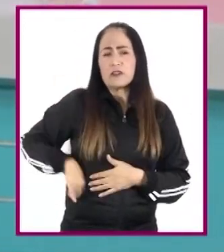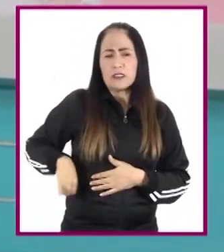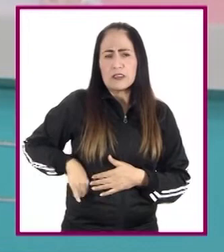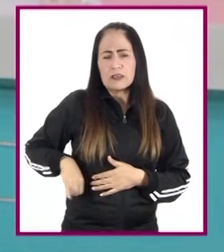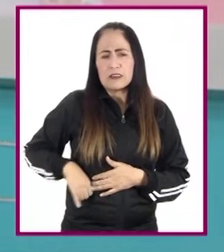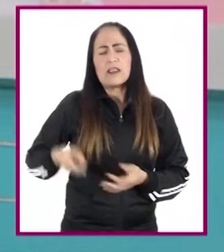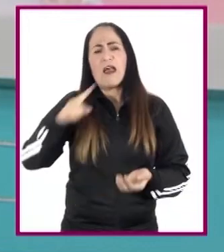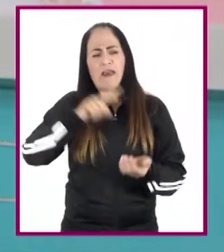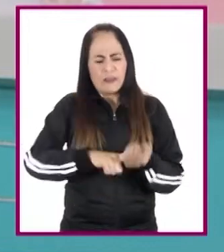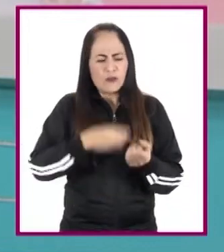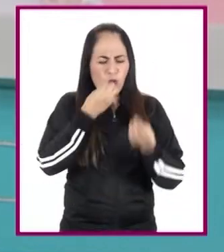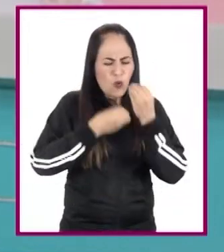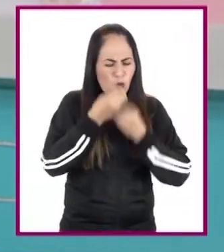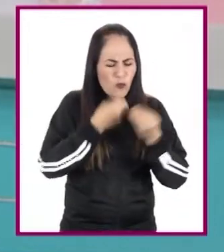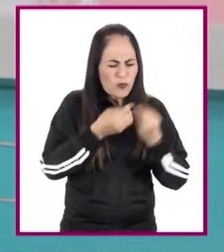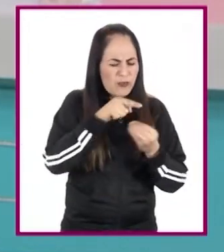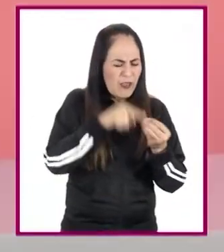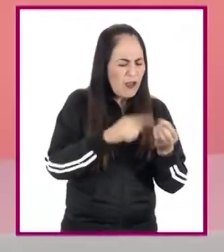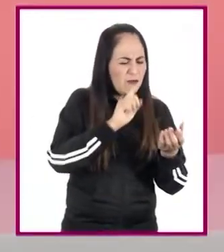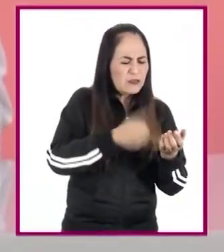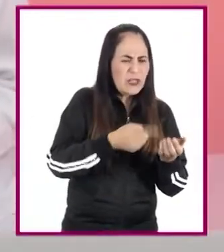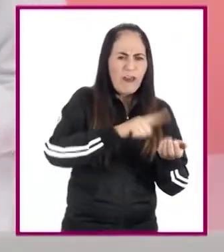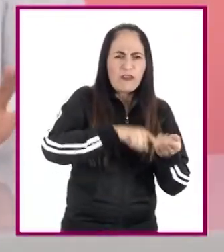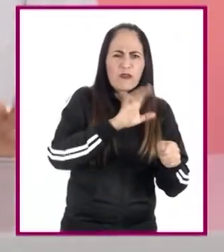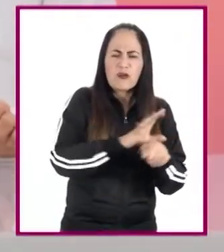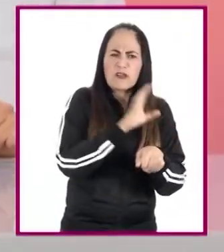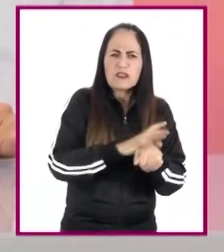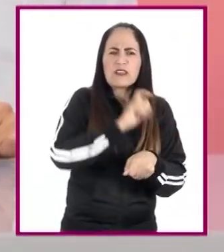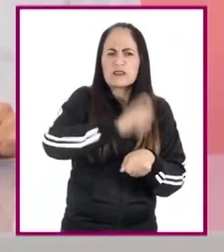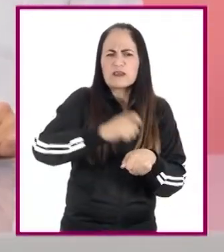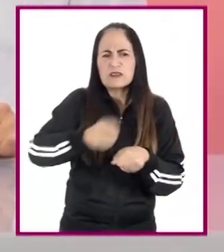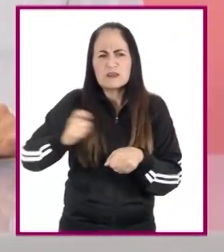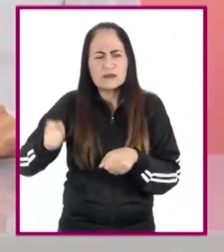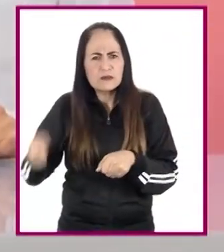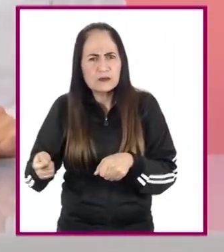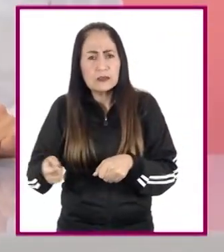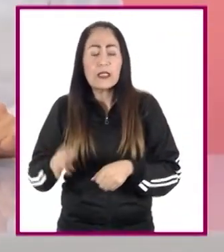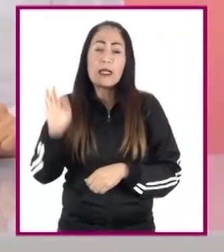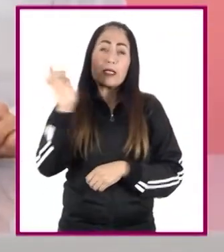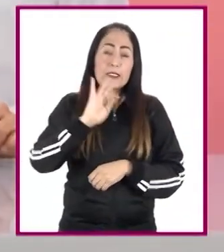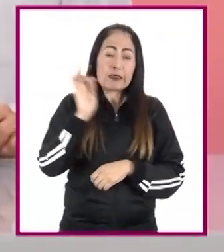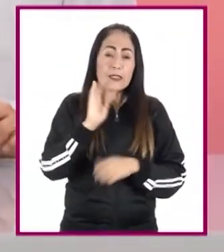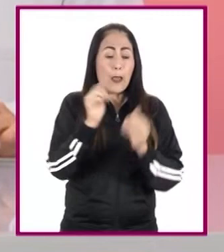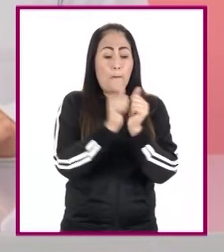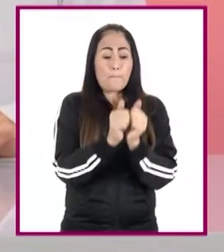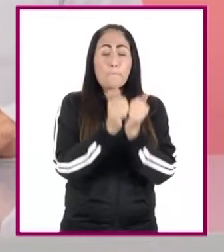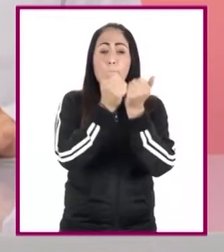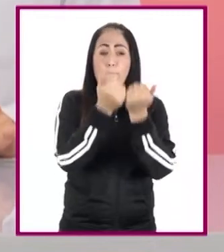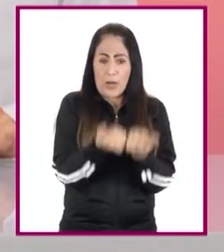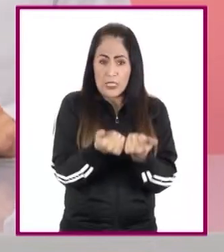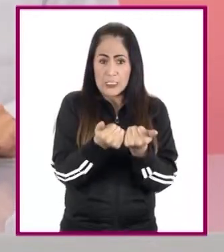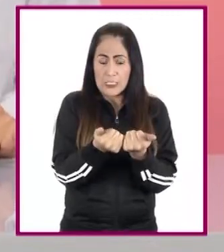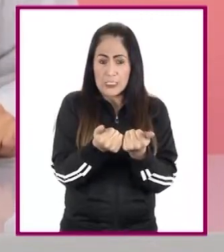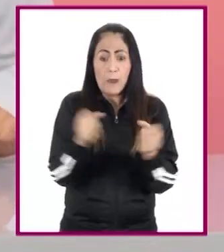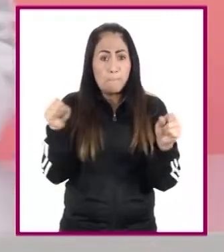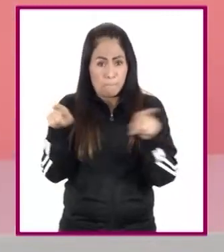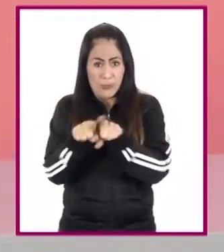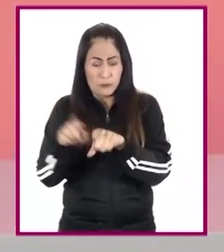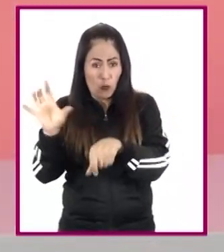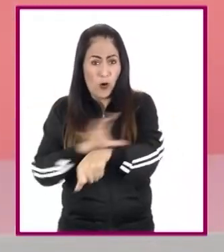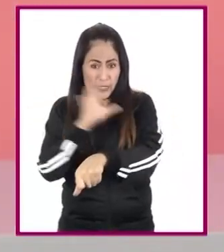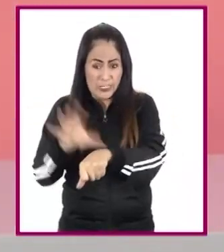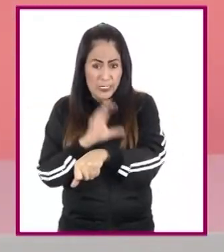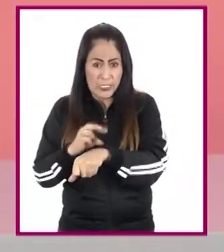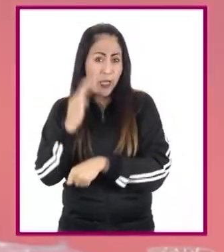energía hay en diferentes alimentos. Sería interesante saber, por ejemplo, si un pan aporta la misma cantidad de energía que